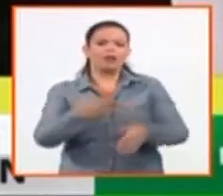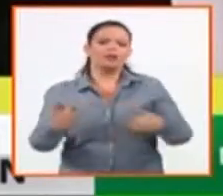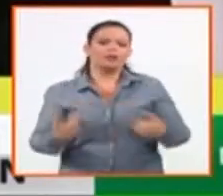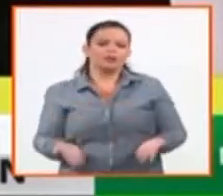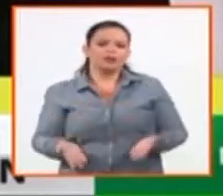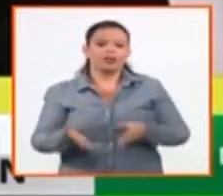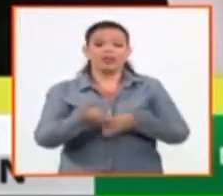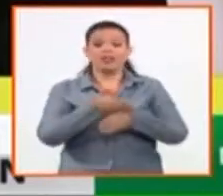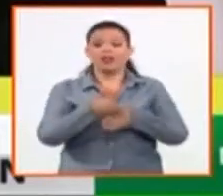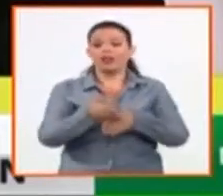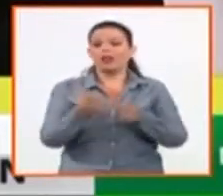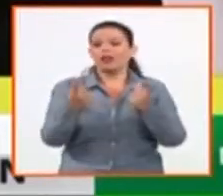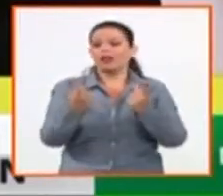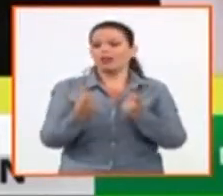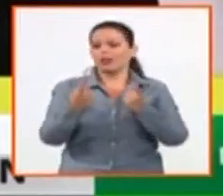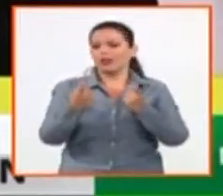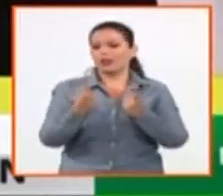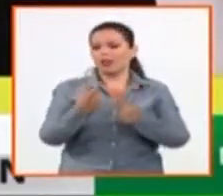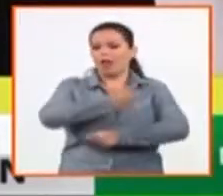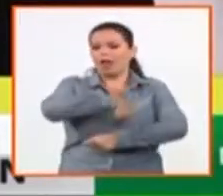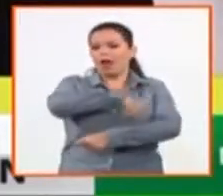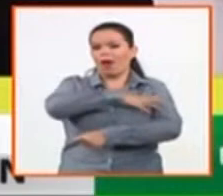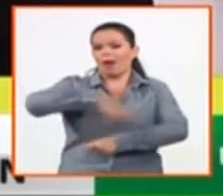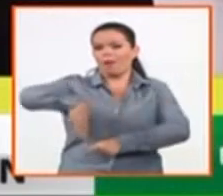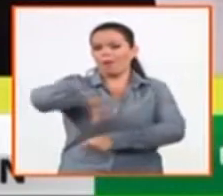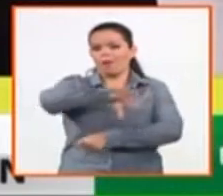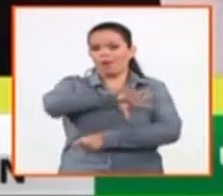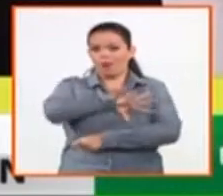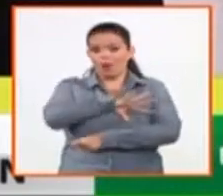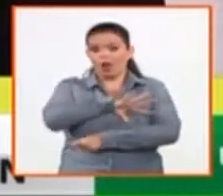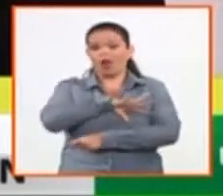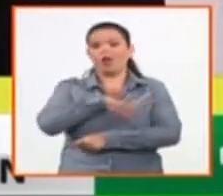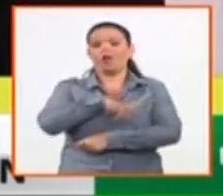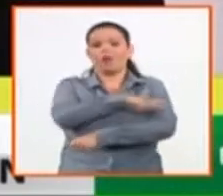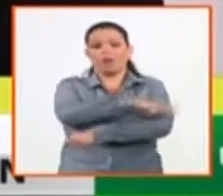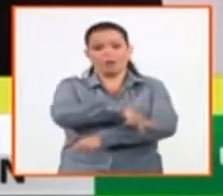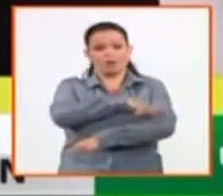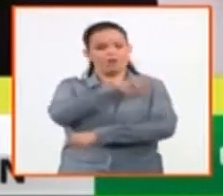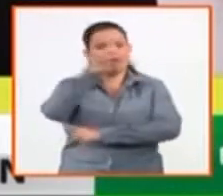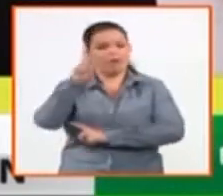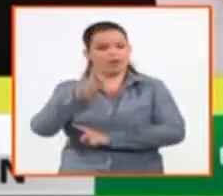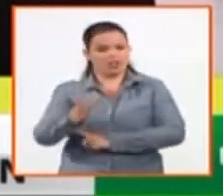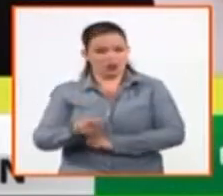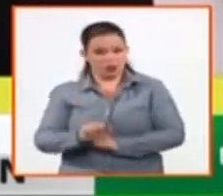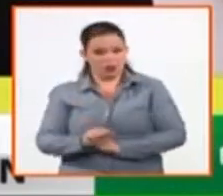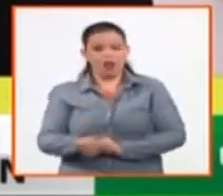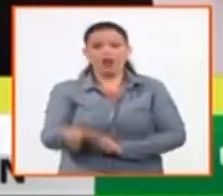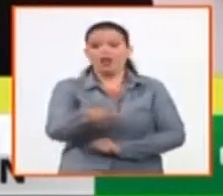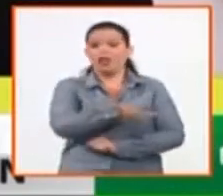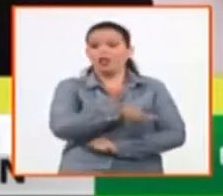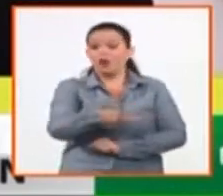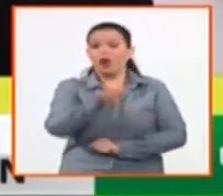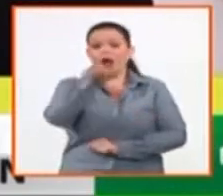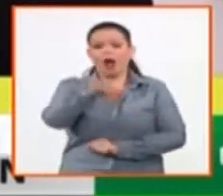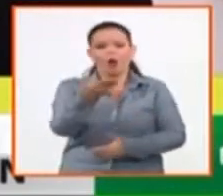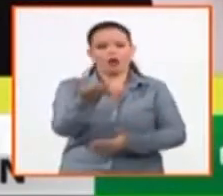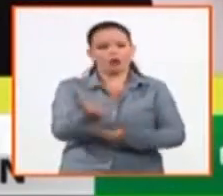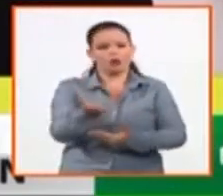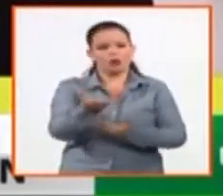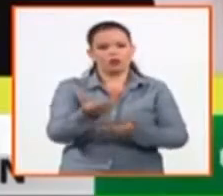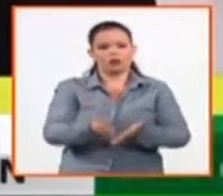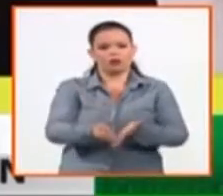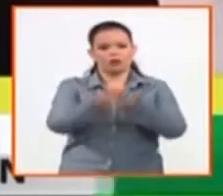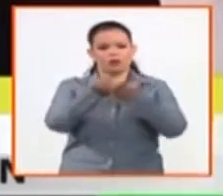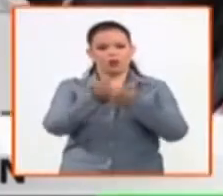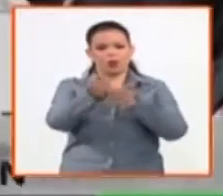tiene Venezuela, el pueblo de Venezuela, y principalmente necesidades en este periodo de pandemia y de